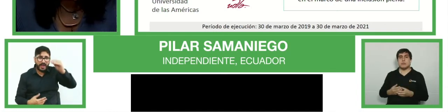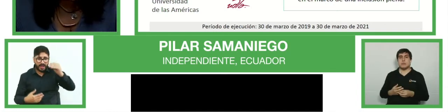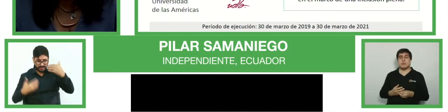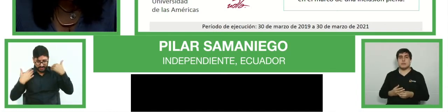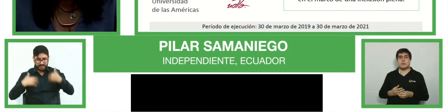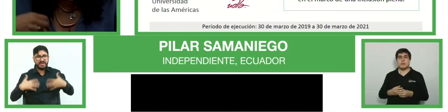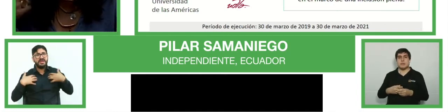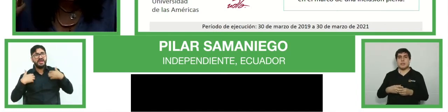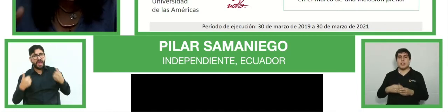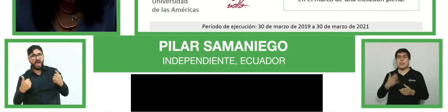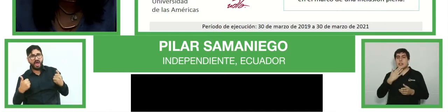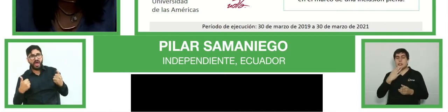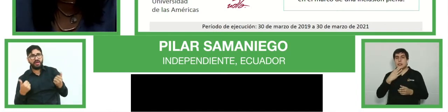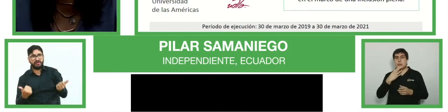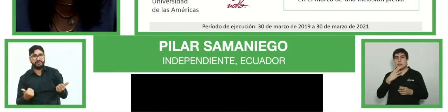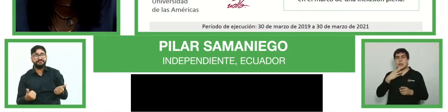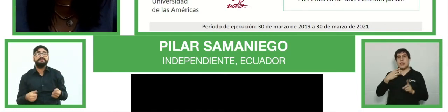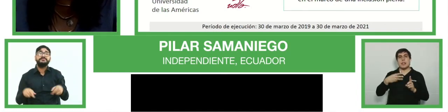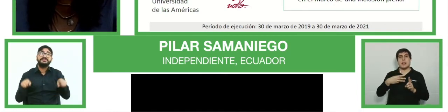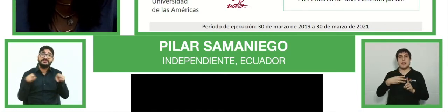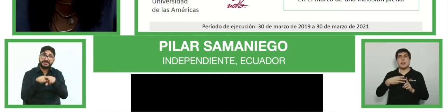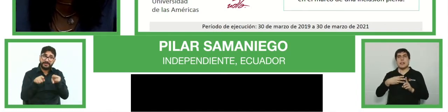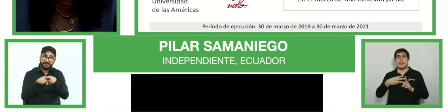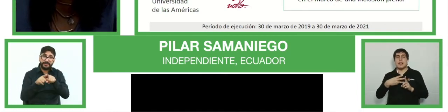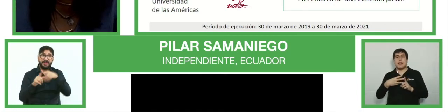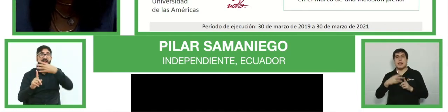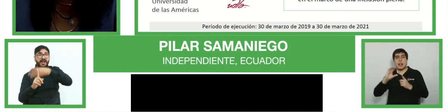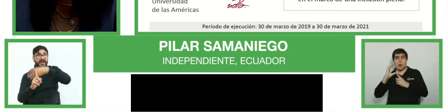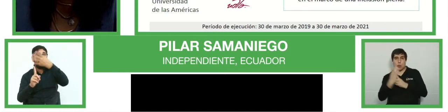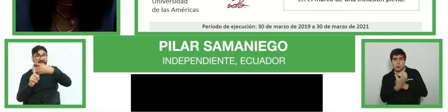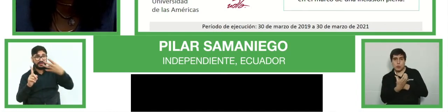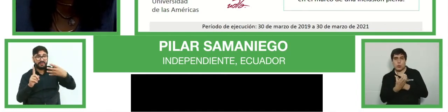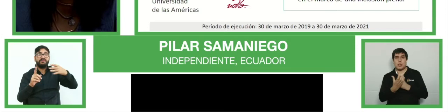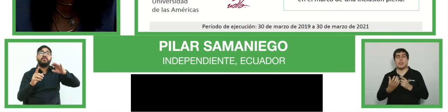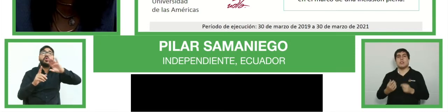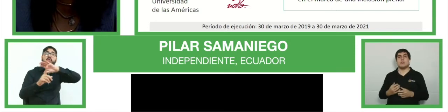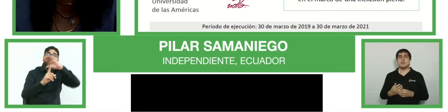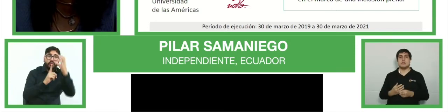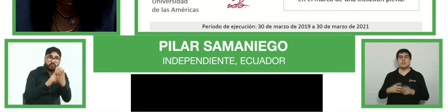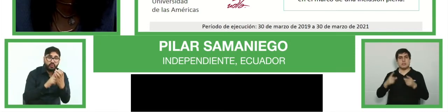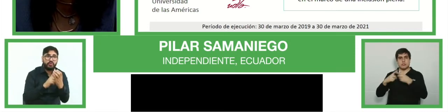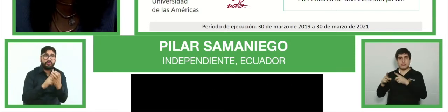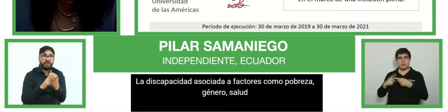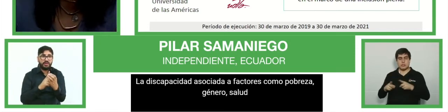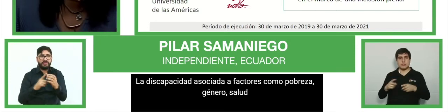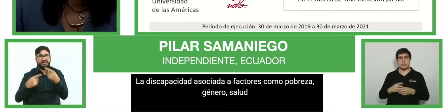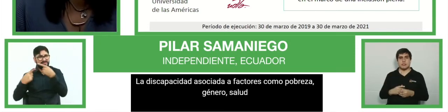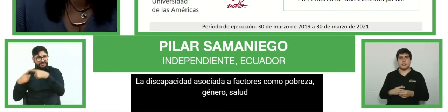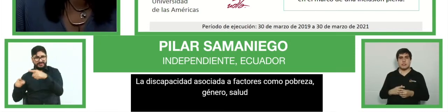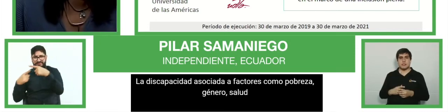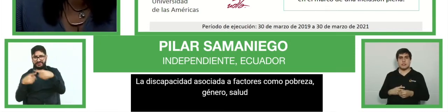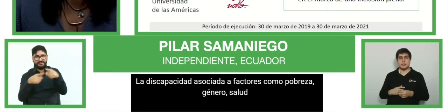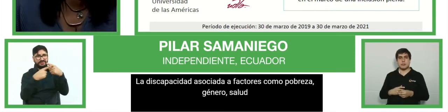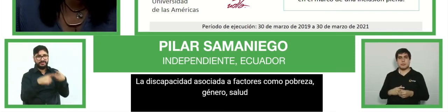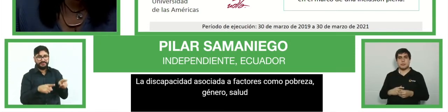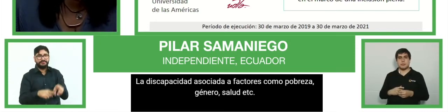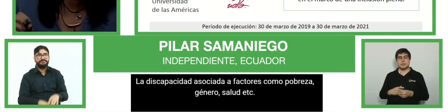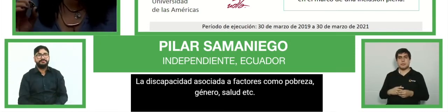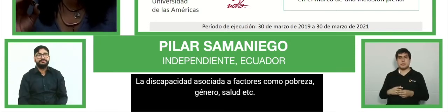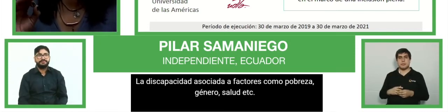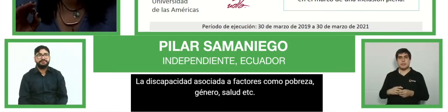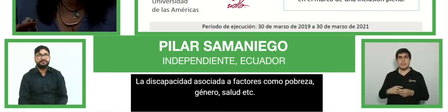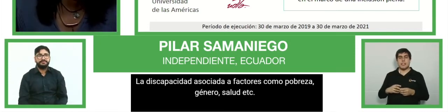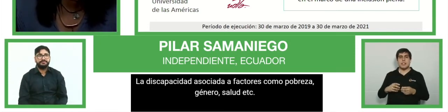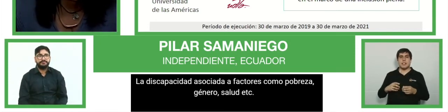origen etnolingüístico y un largo etcétera. El escenario actual ha supuesto